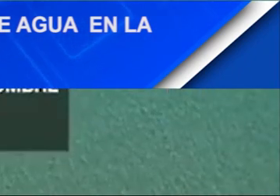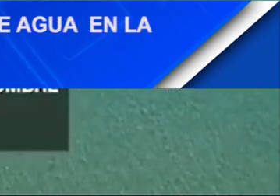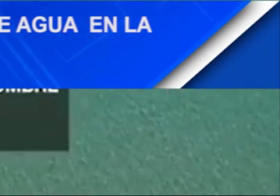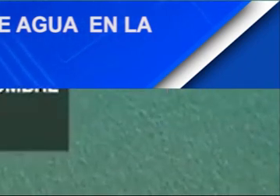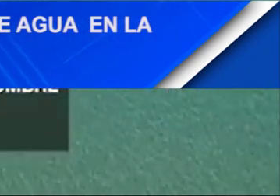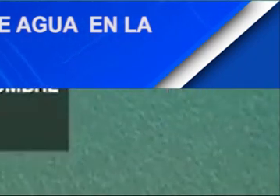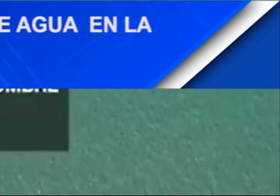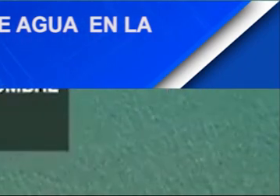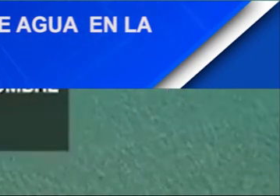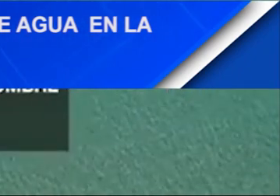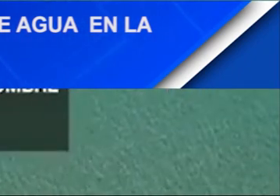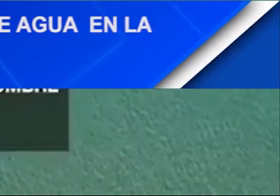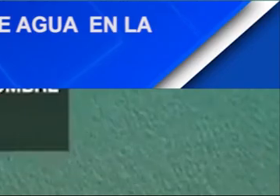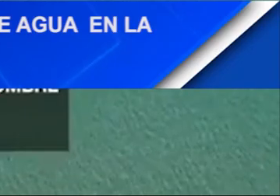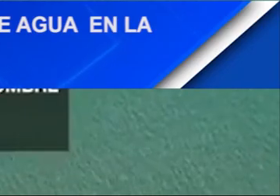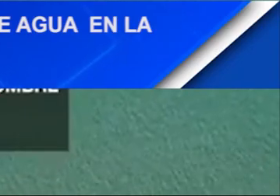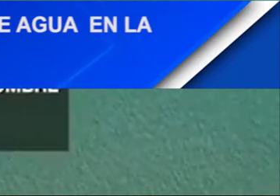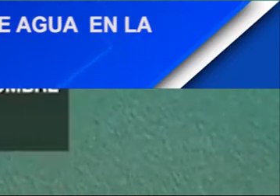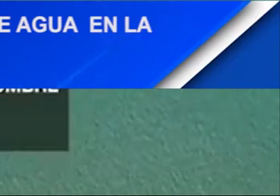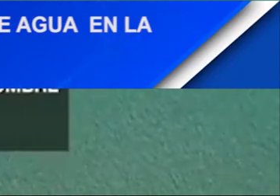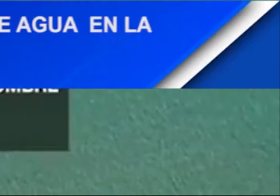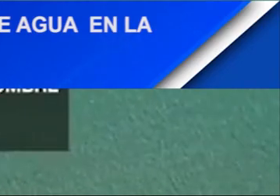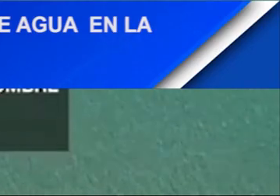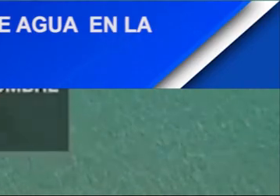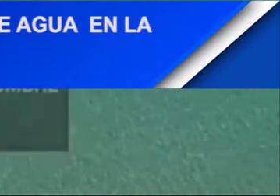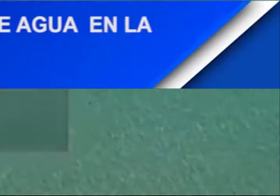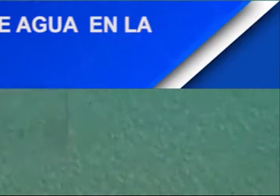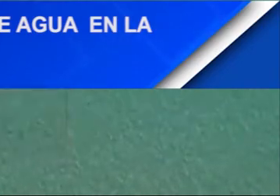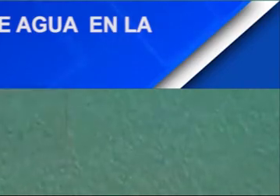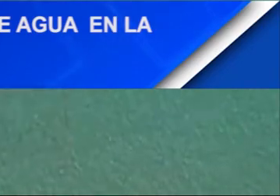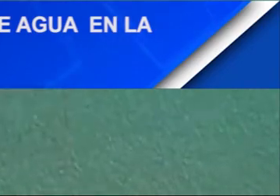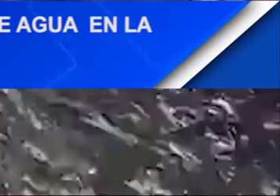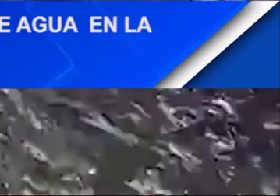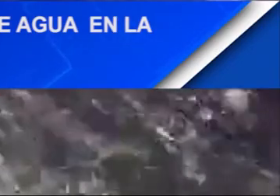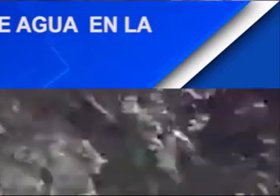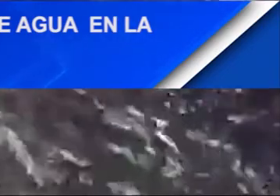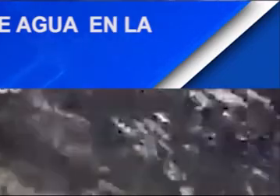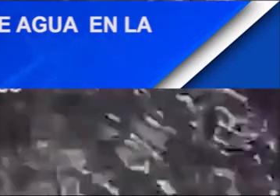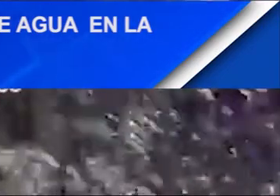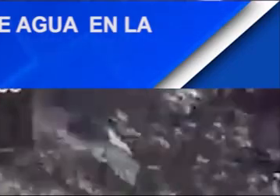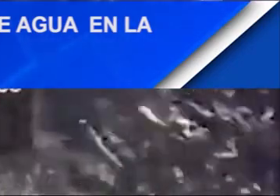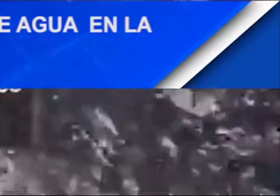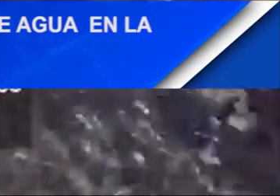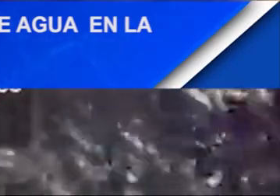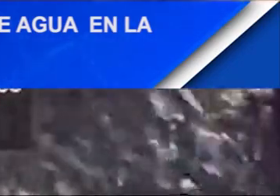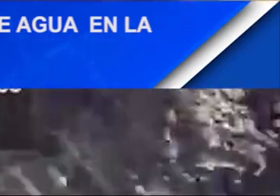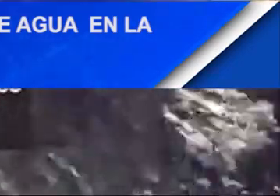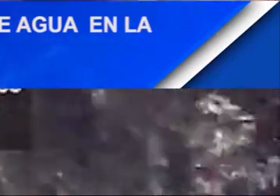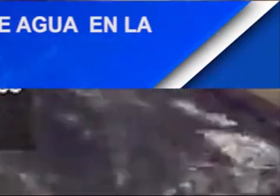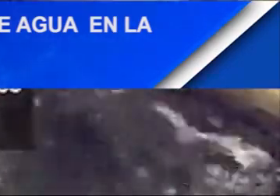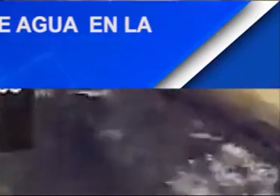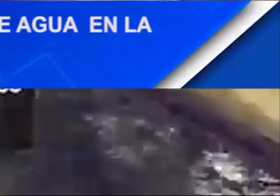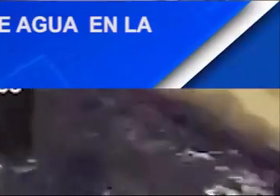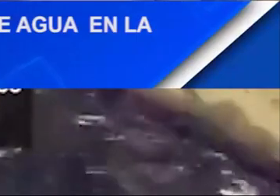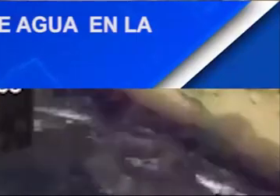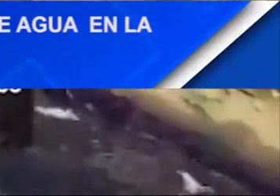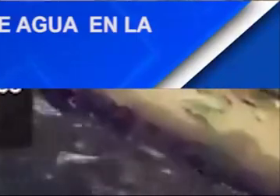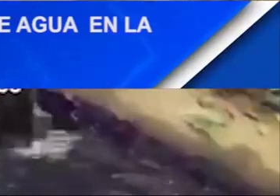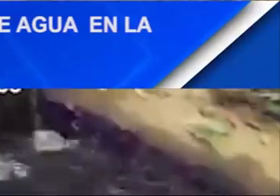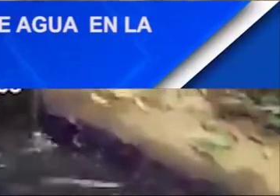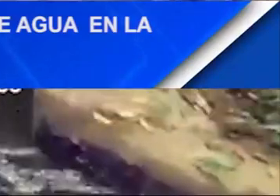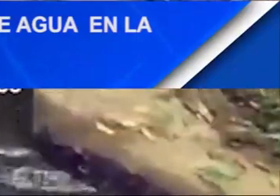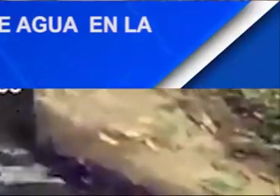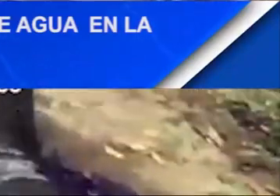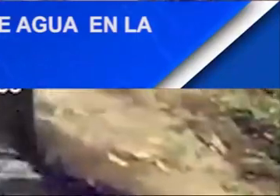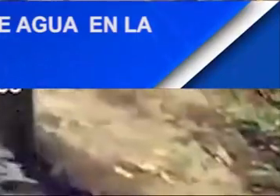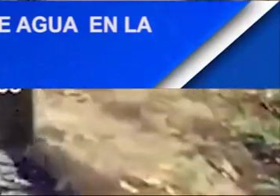importante en el tema del agua potable ya no es tanto la cobertura, porque cobertura vamos a tener y la tenemos. Lo importante